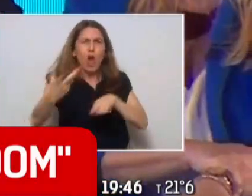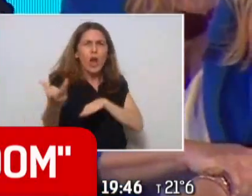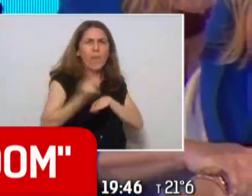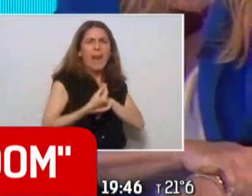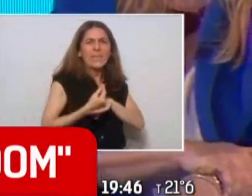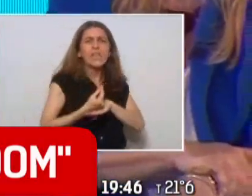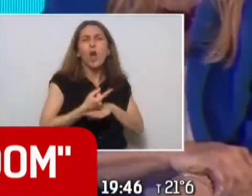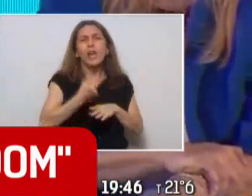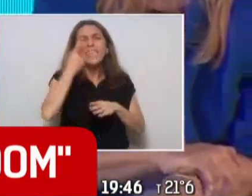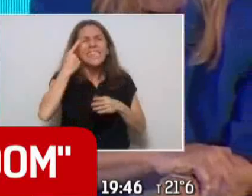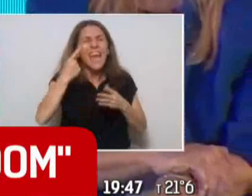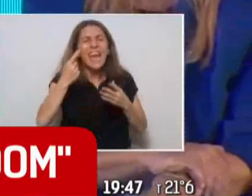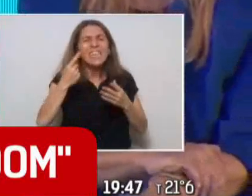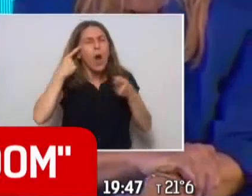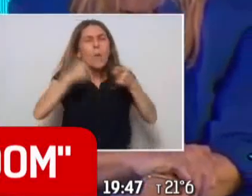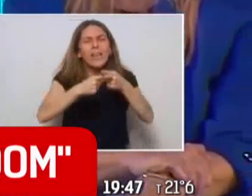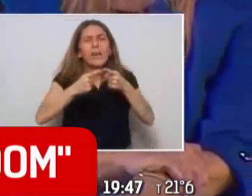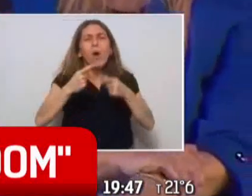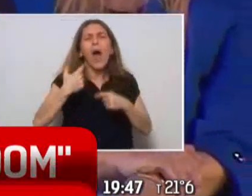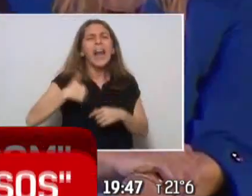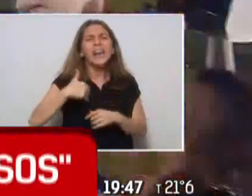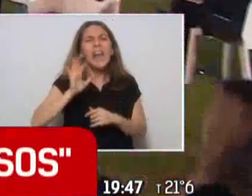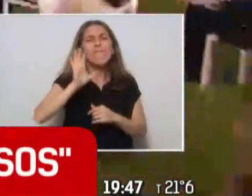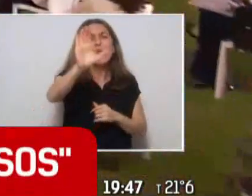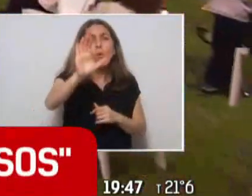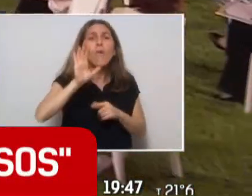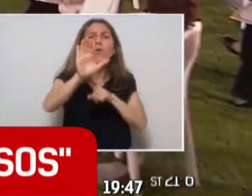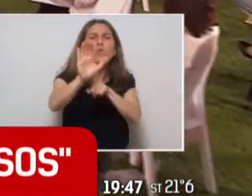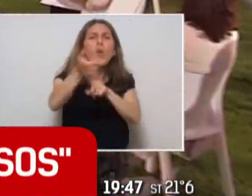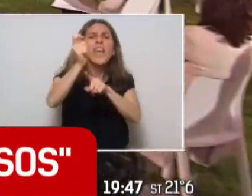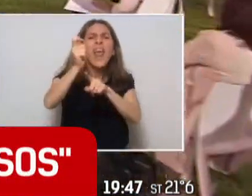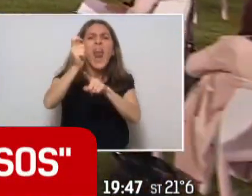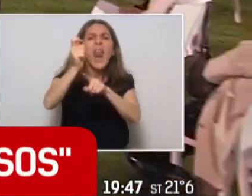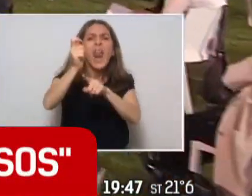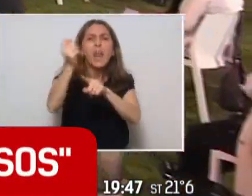del país, y el futuro del país es de esos chicos.